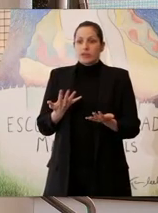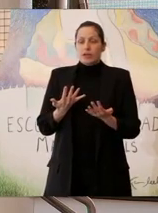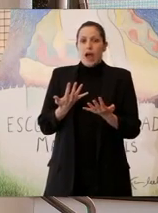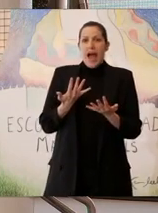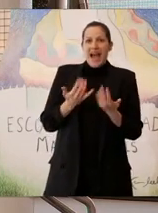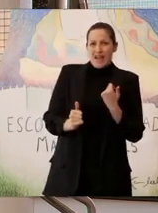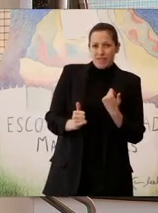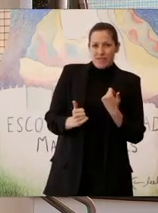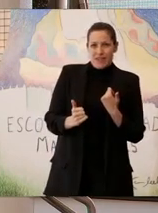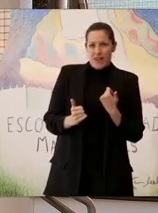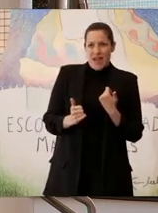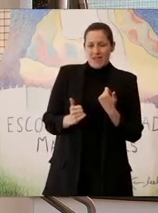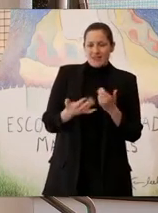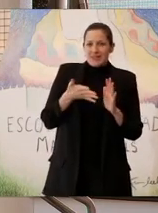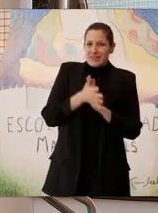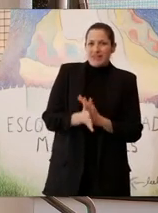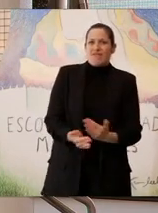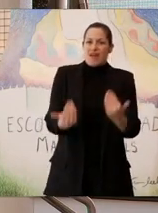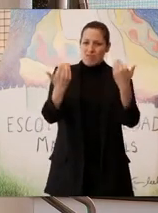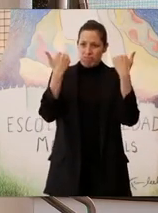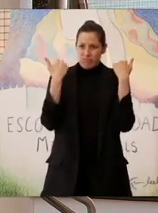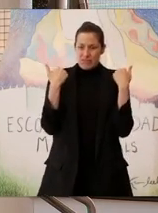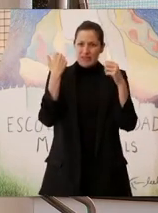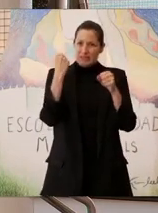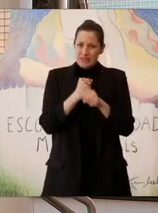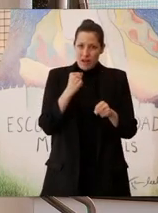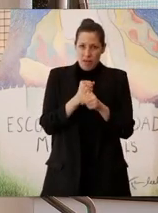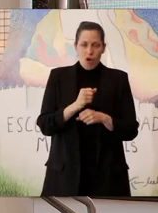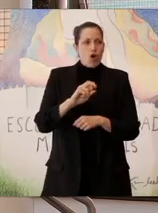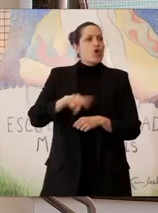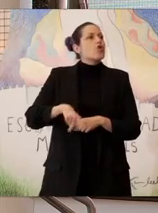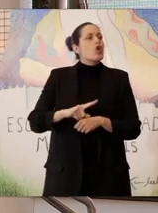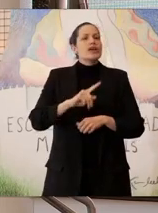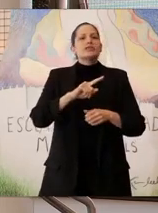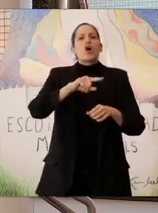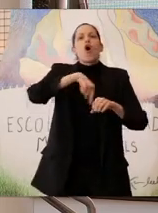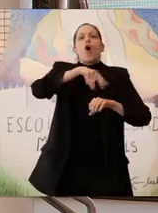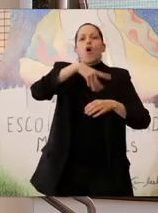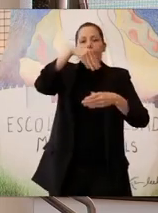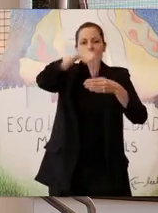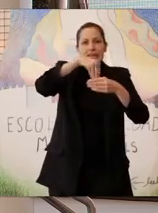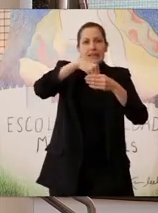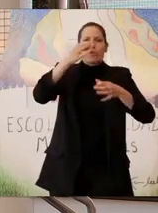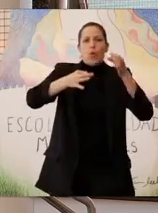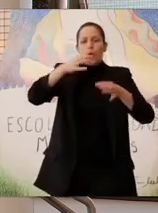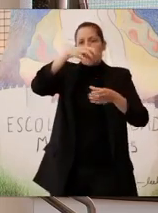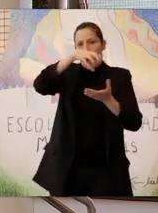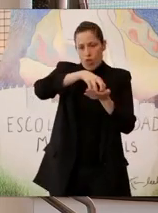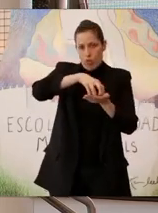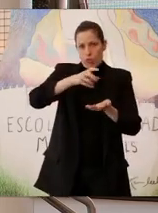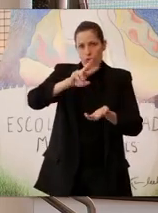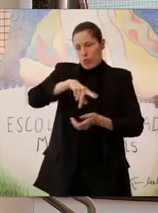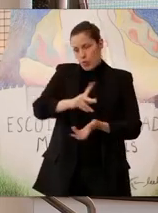la carga real de trabajo, que no es solamente las horas en las que estamos en el juzgado. ¿Vale? Sí, sí. A ver, es un tema a lo mejor